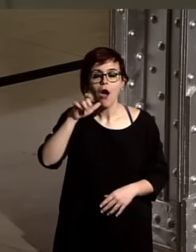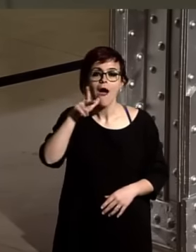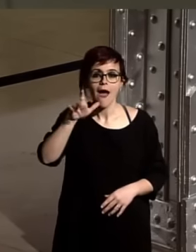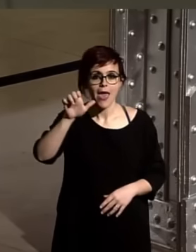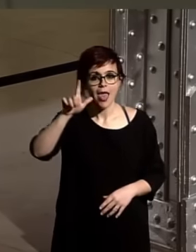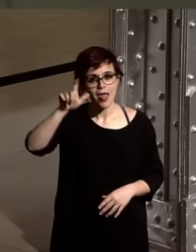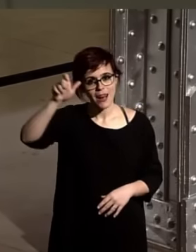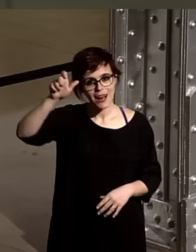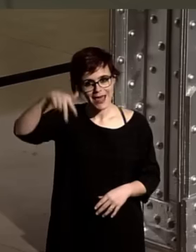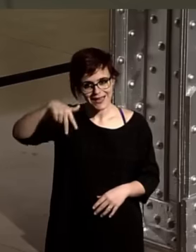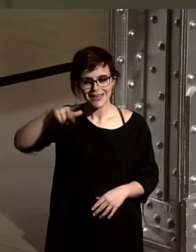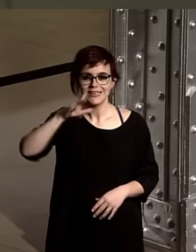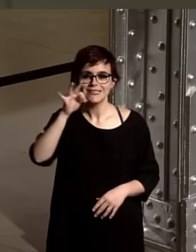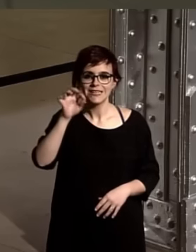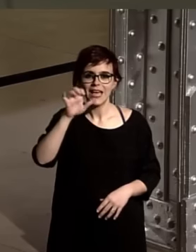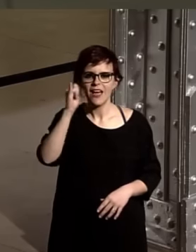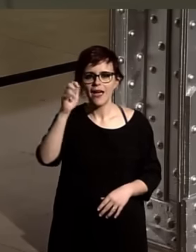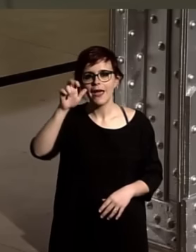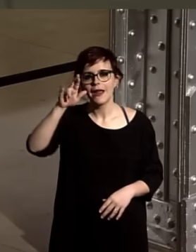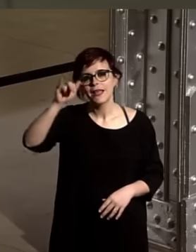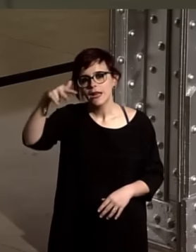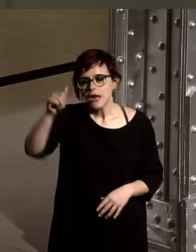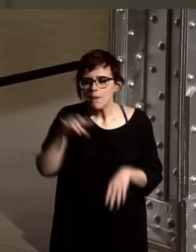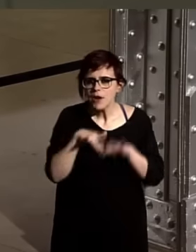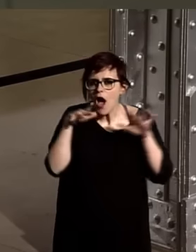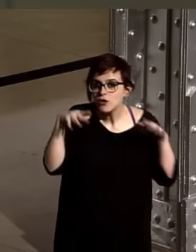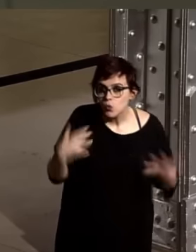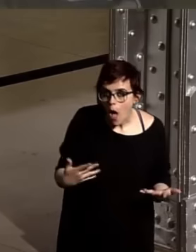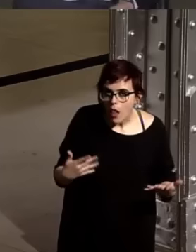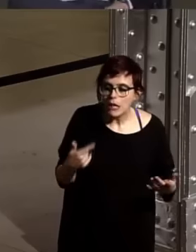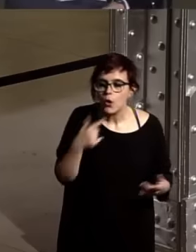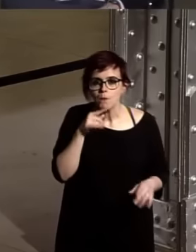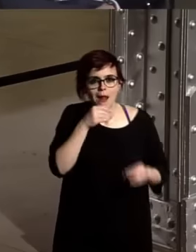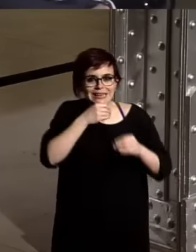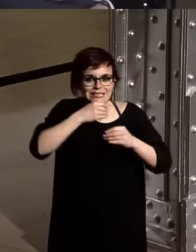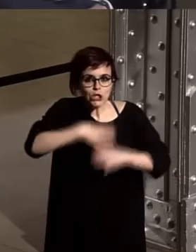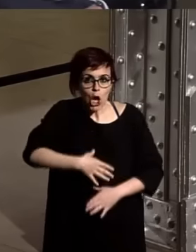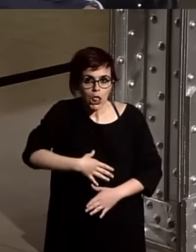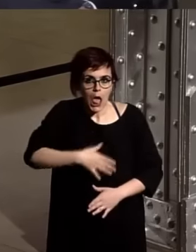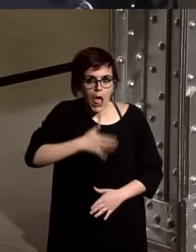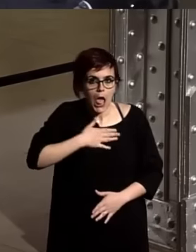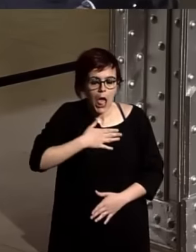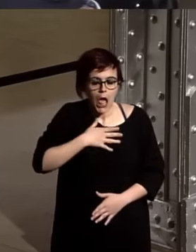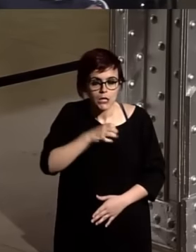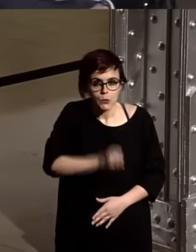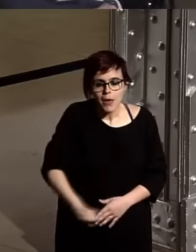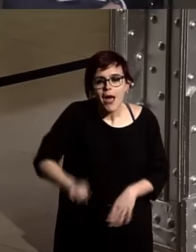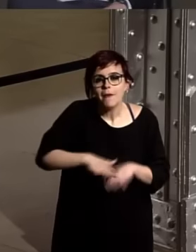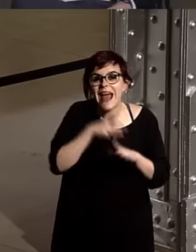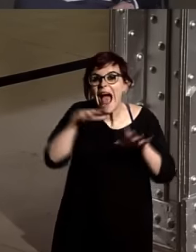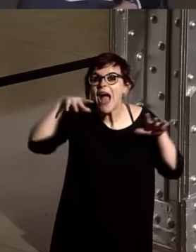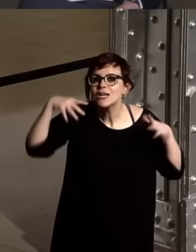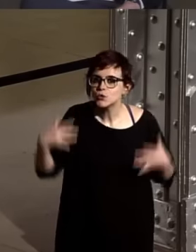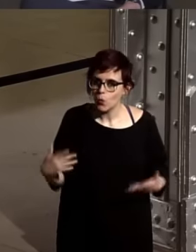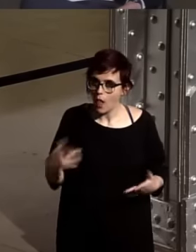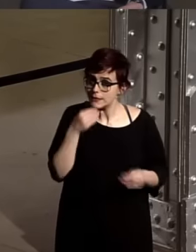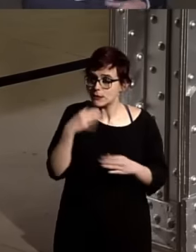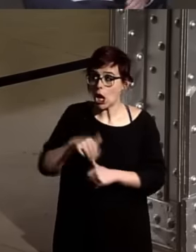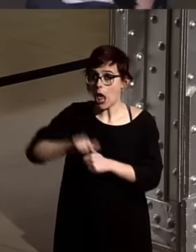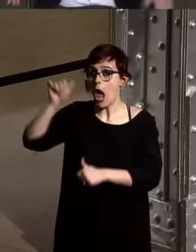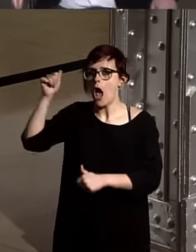Tejerina Juan Luis de la historia yo no lo sé si actual el mayor logro científico de la historia pues pregunta actual